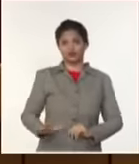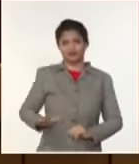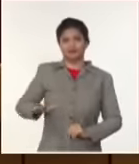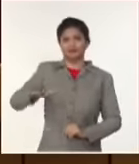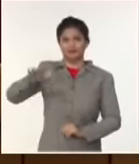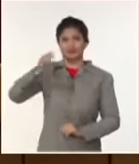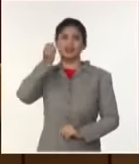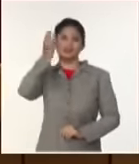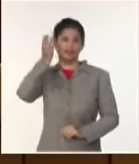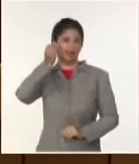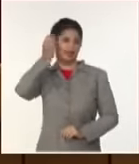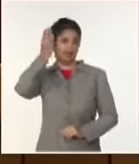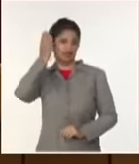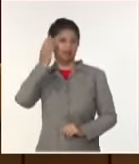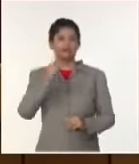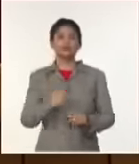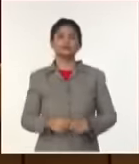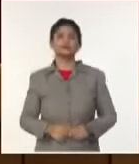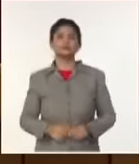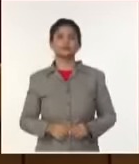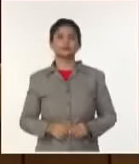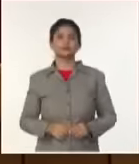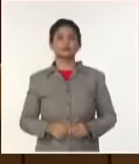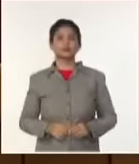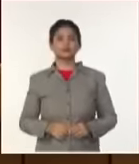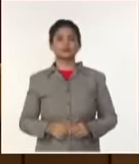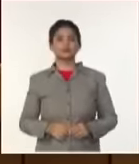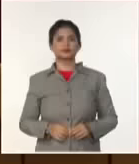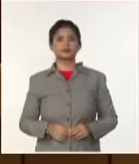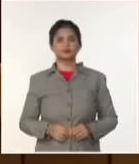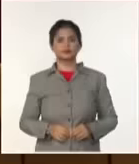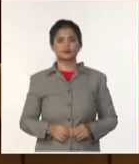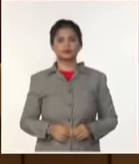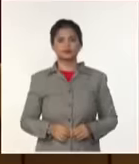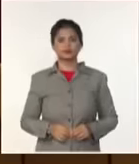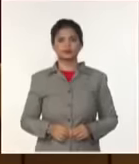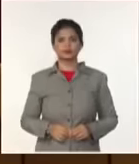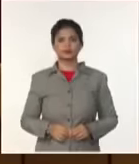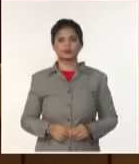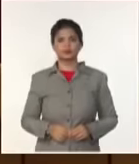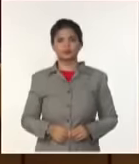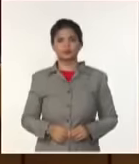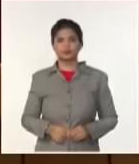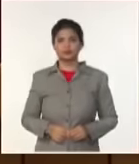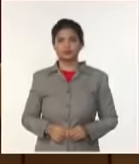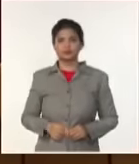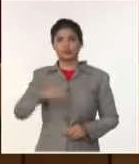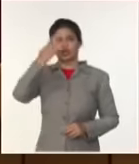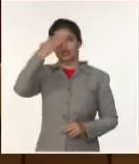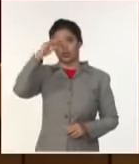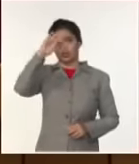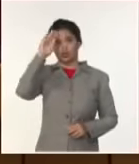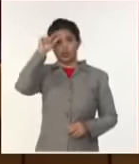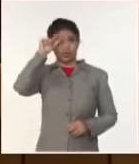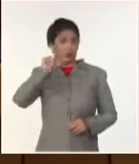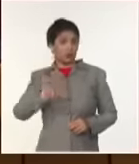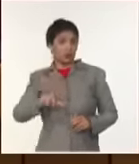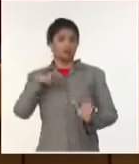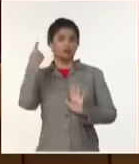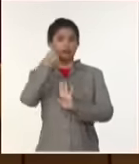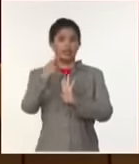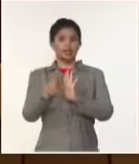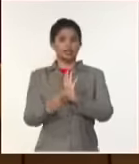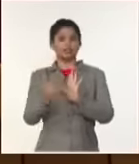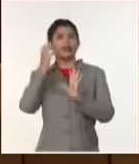obrado todo tipo de triunfos. Contamos con una inteligencia natural que, cultivada y depurada en décadas por